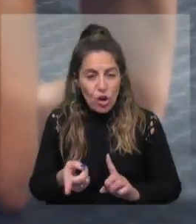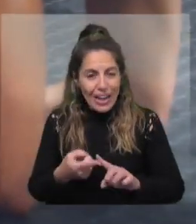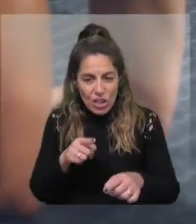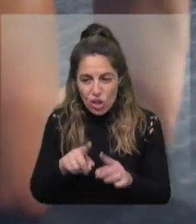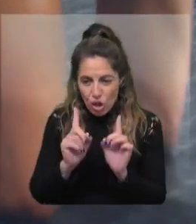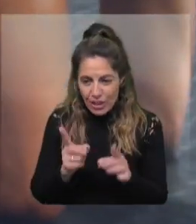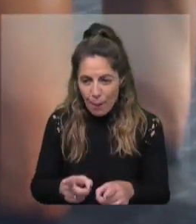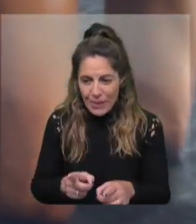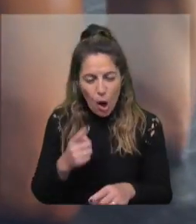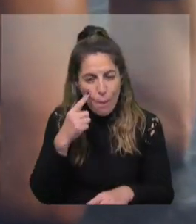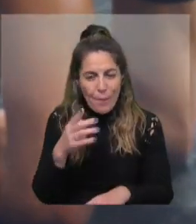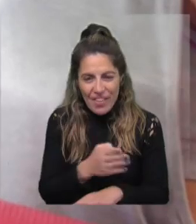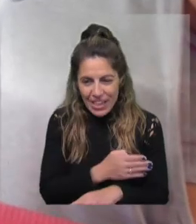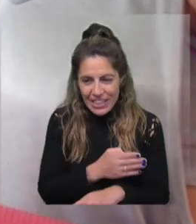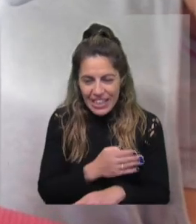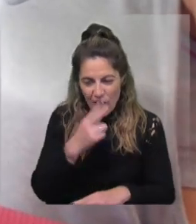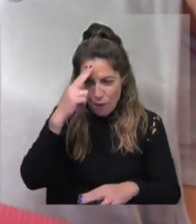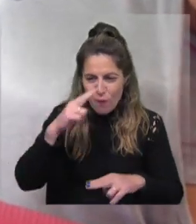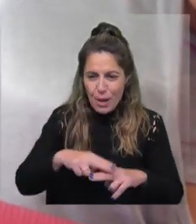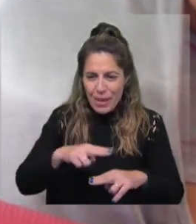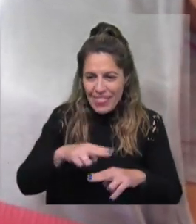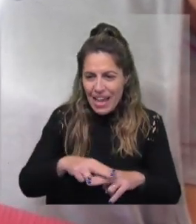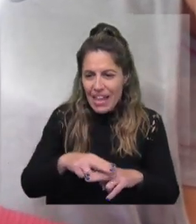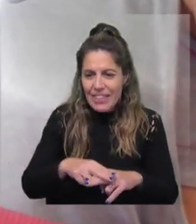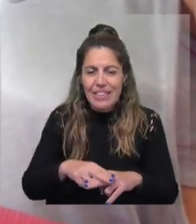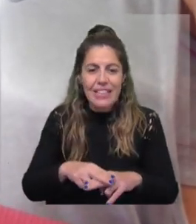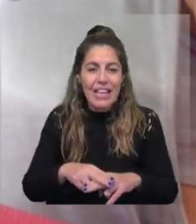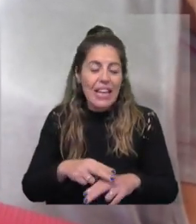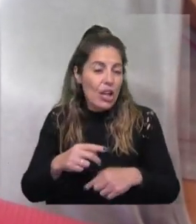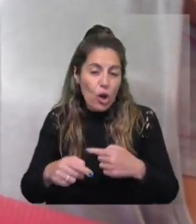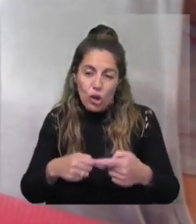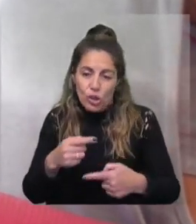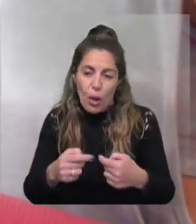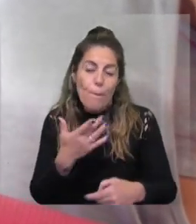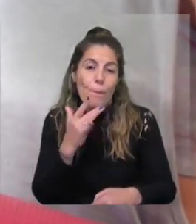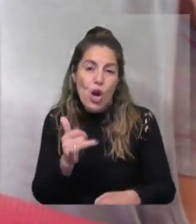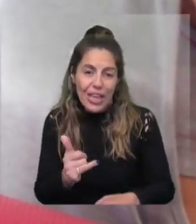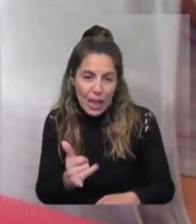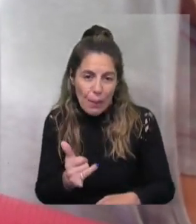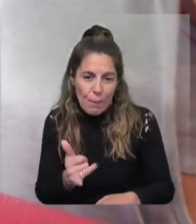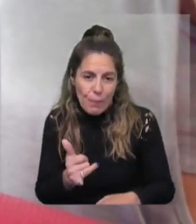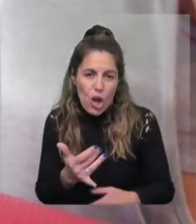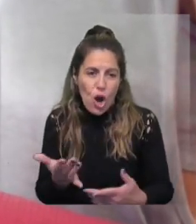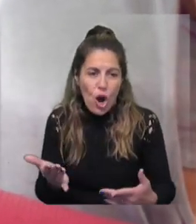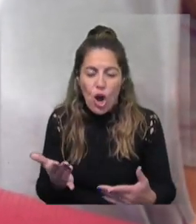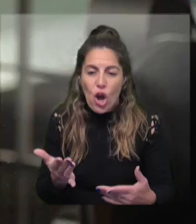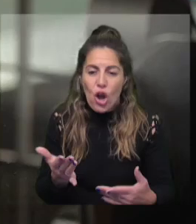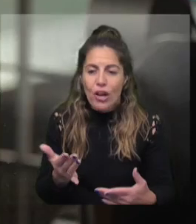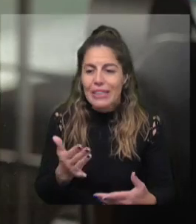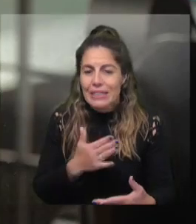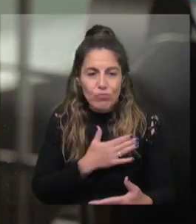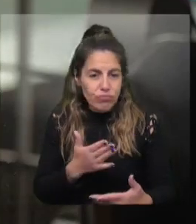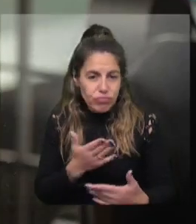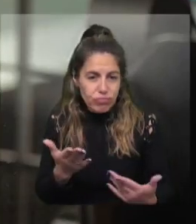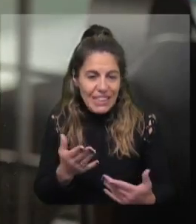también con prevenir patologías que son muy, muy prevalentes hoy en día, como pueden ser la depresión. El ejercicio tiene